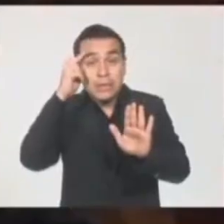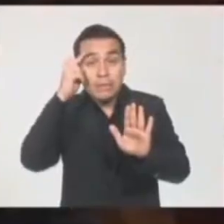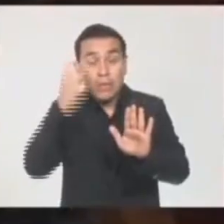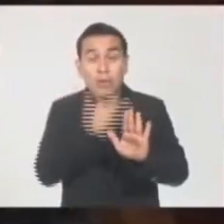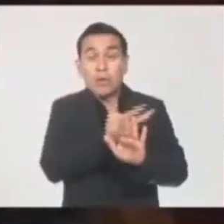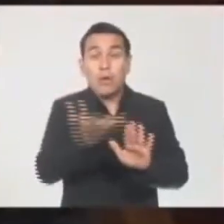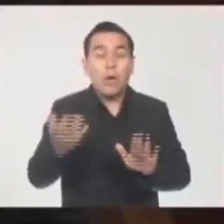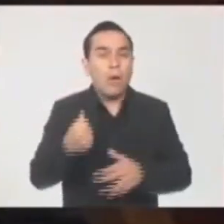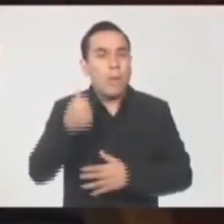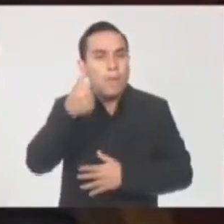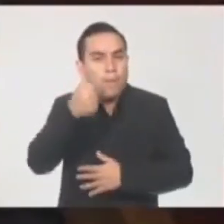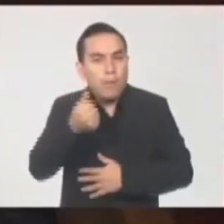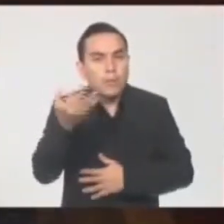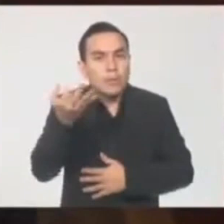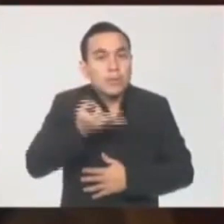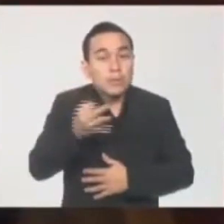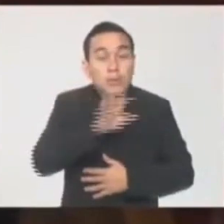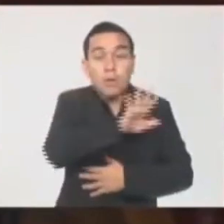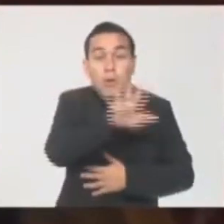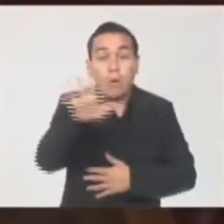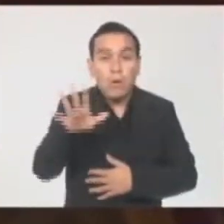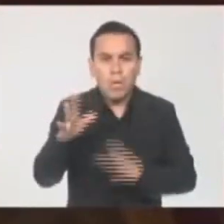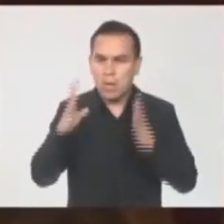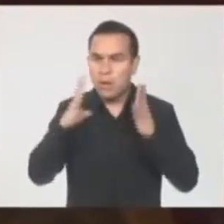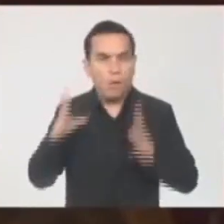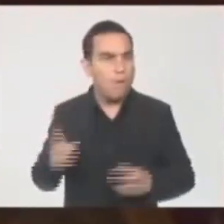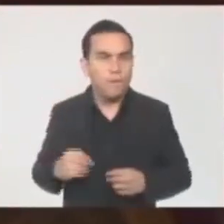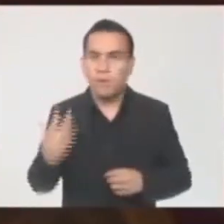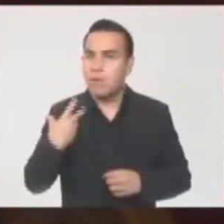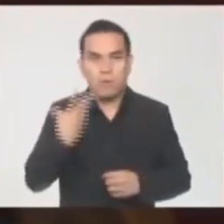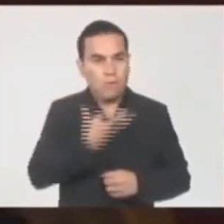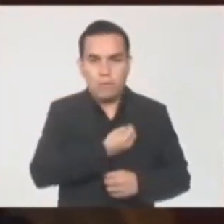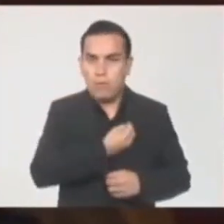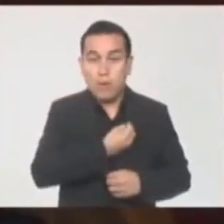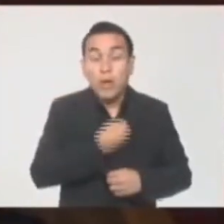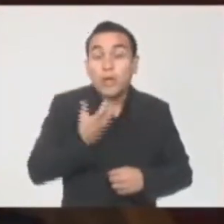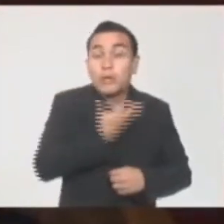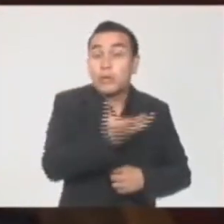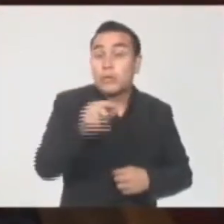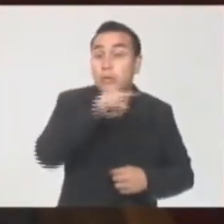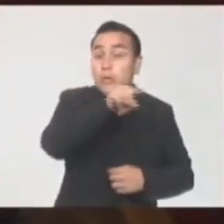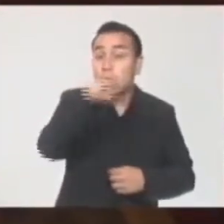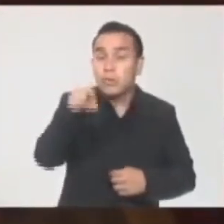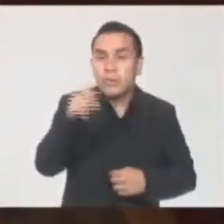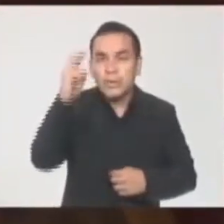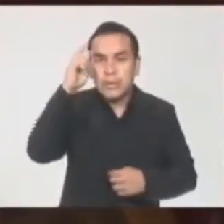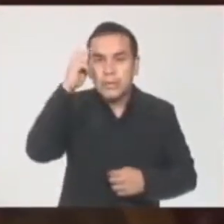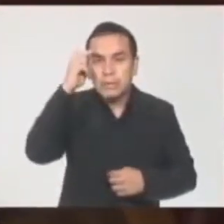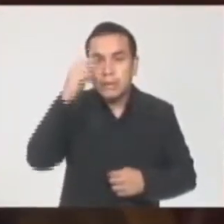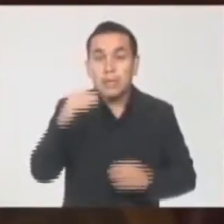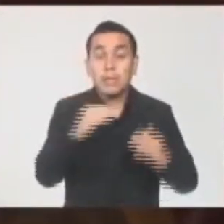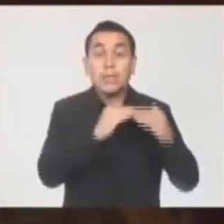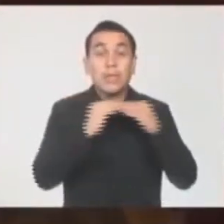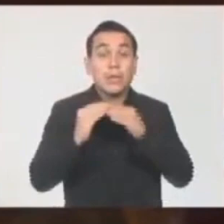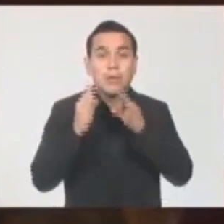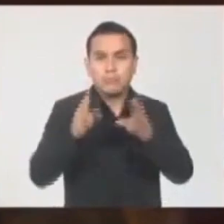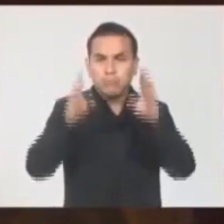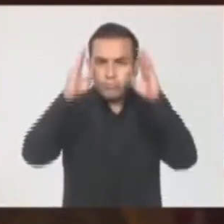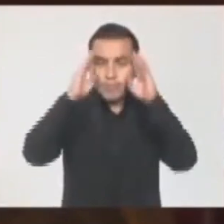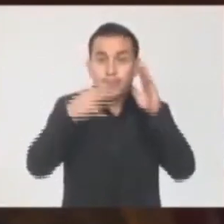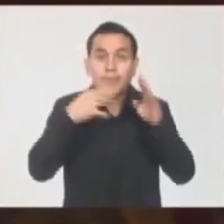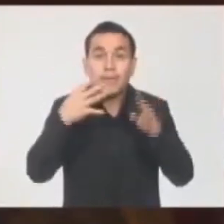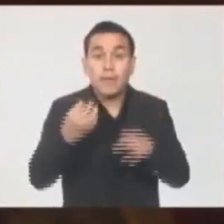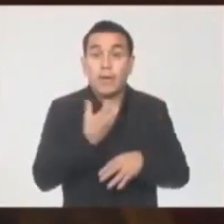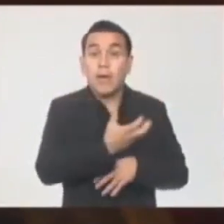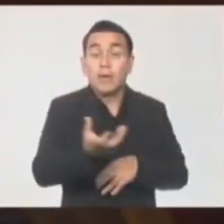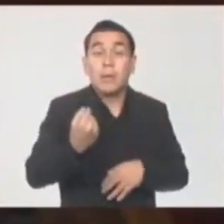sencillas. Todos, no el gobierno, todos. Y eso incluye a ustedes y a los que están escuchando este mensaje, y también a los